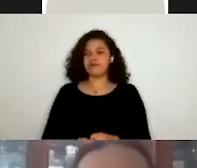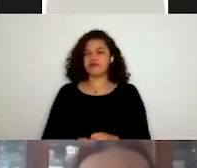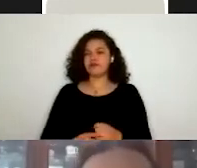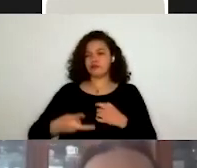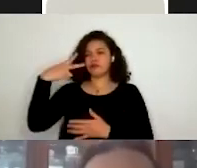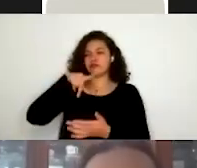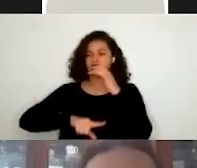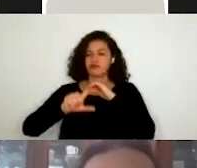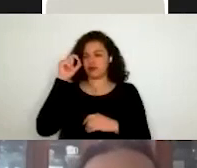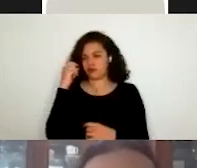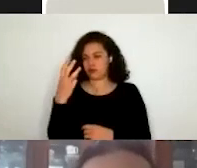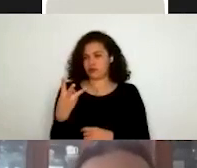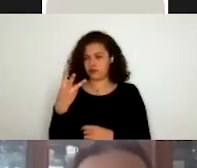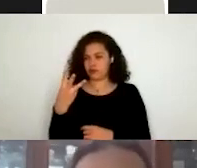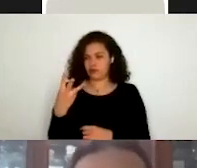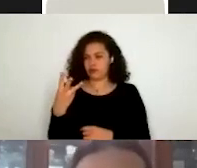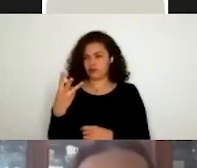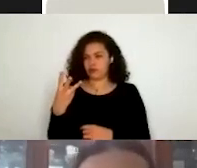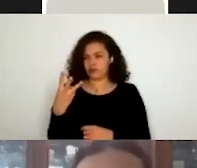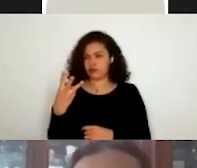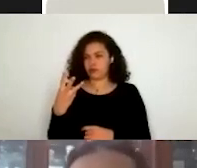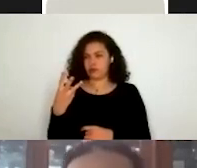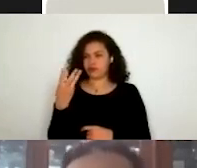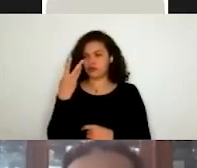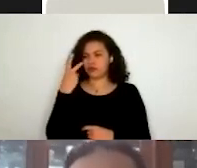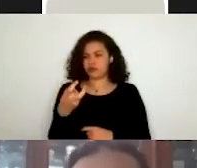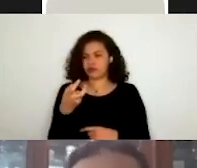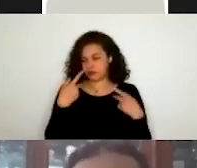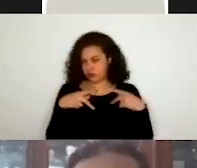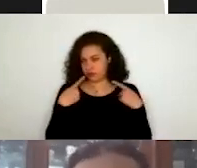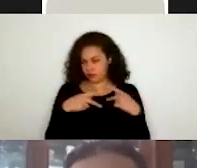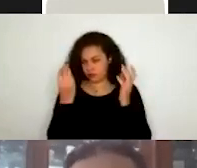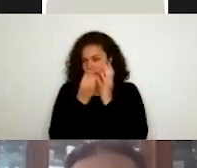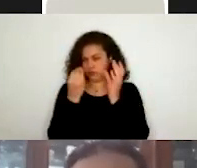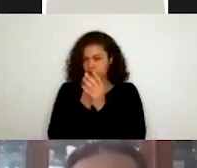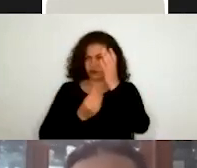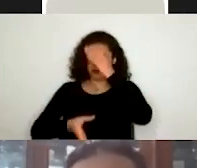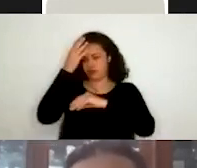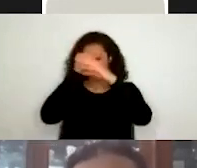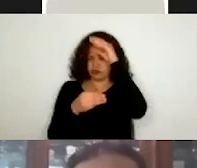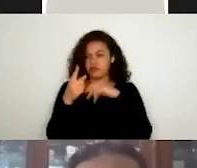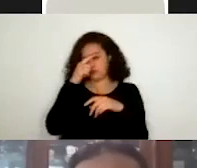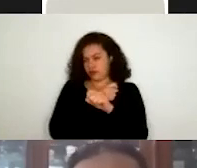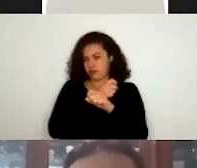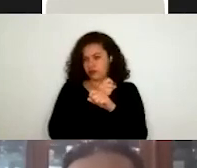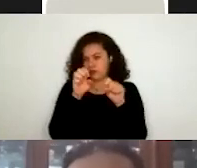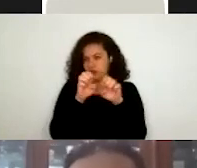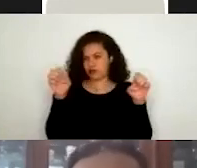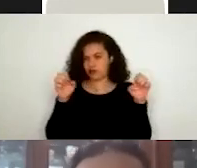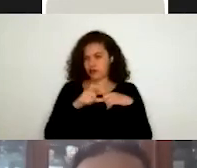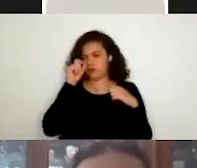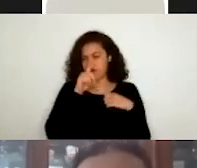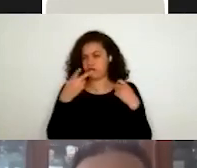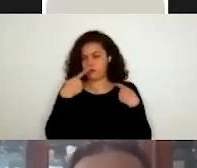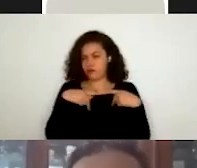2.3. Brigadista de protección civil. Es aquella persona capacitada, equipada y